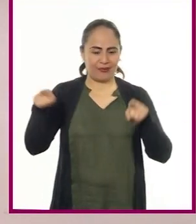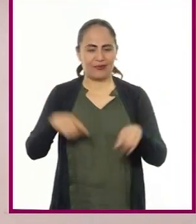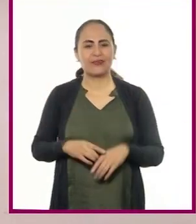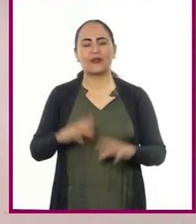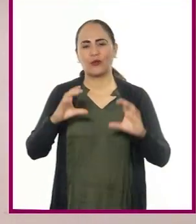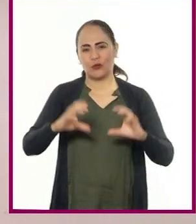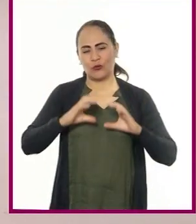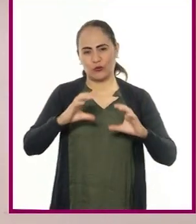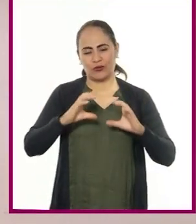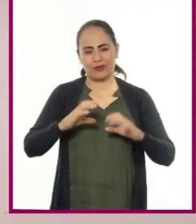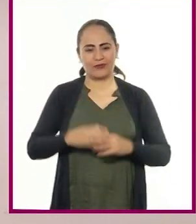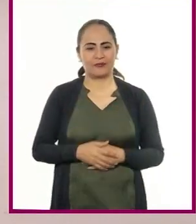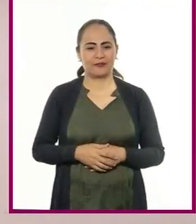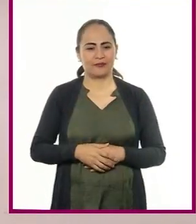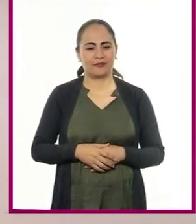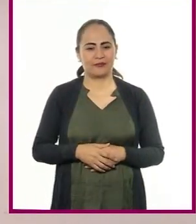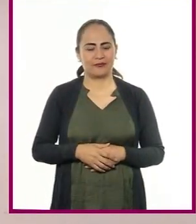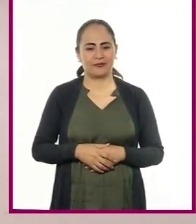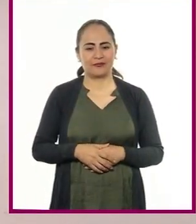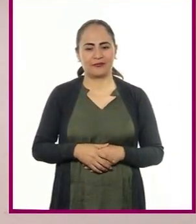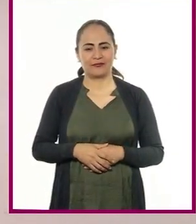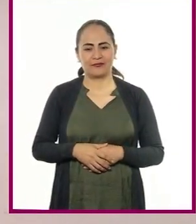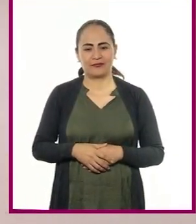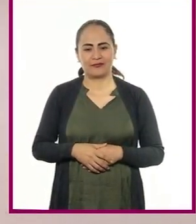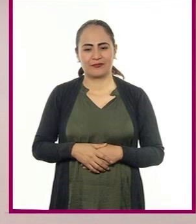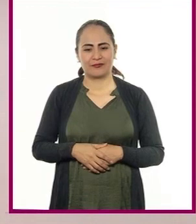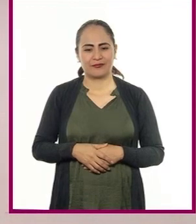Cuidado, voy a hacer un poquito. Esto para atrás.